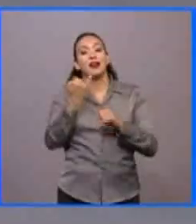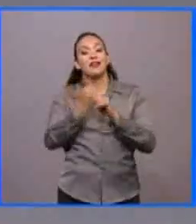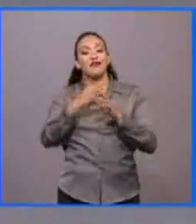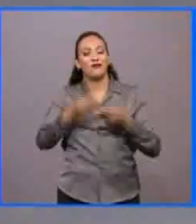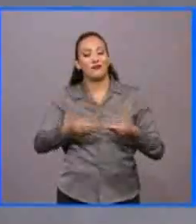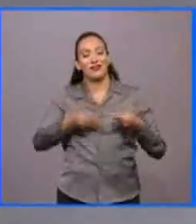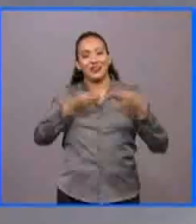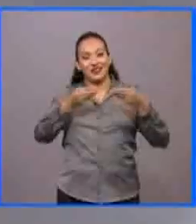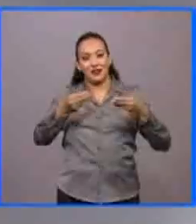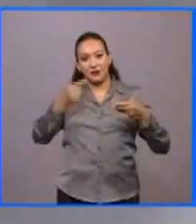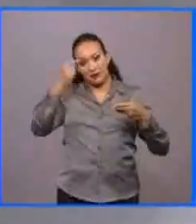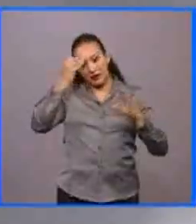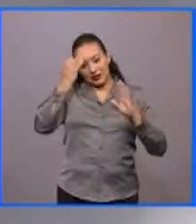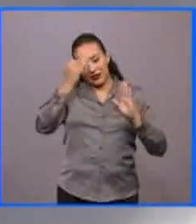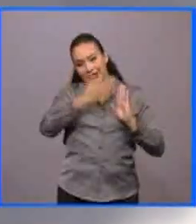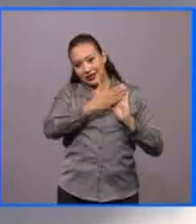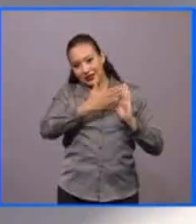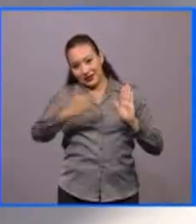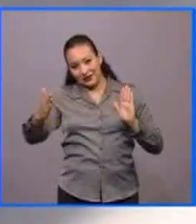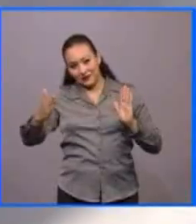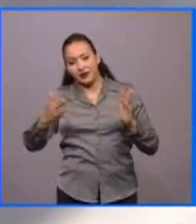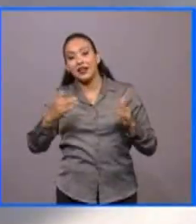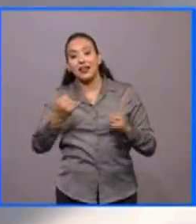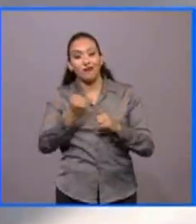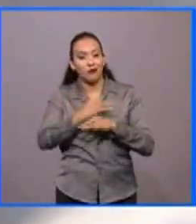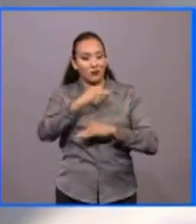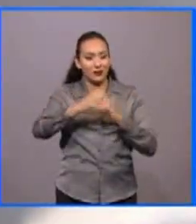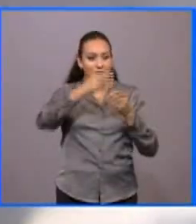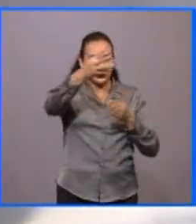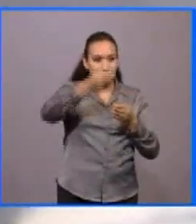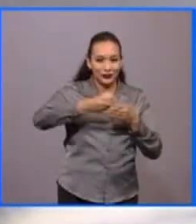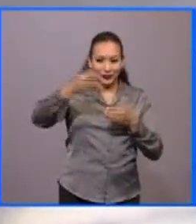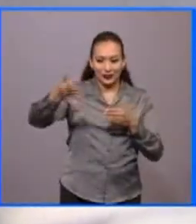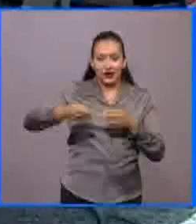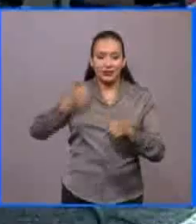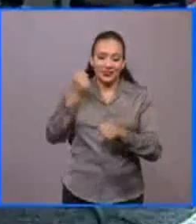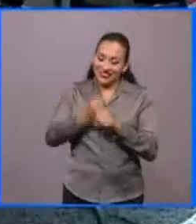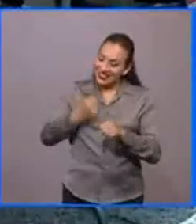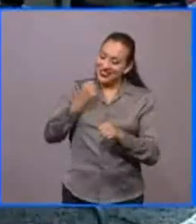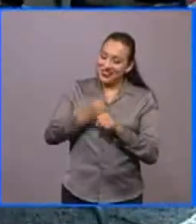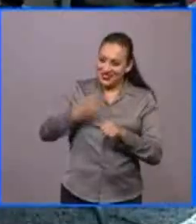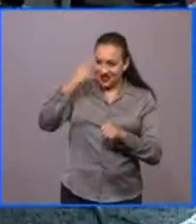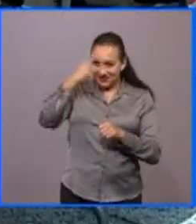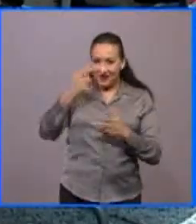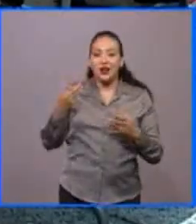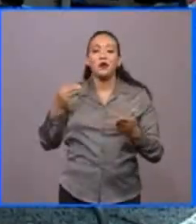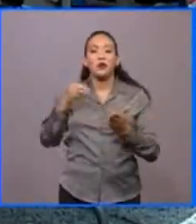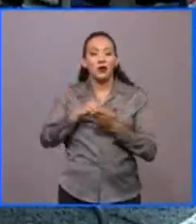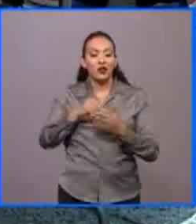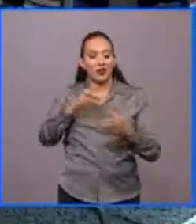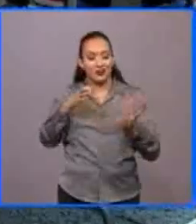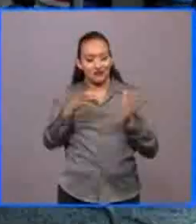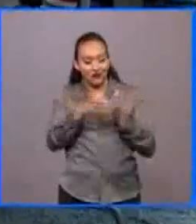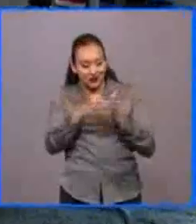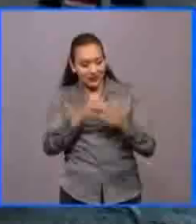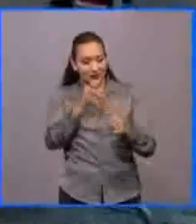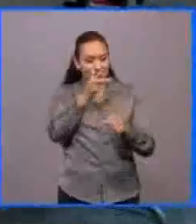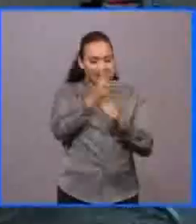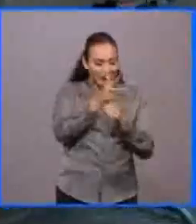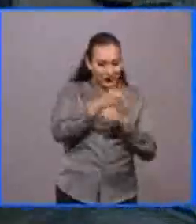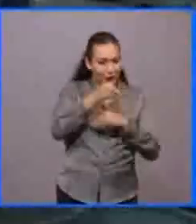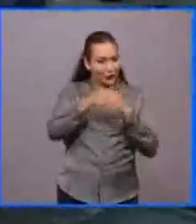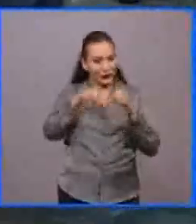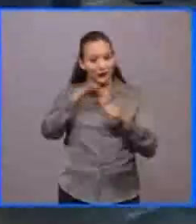el desarrollo de la jornada electoral, que recopila y transmite información sobre la instalación, funcionamiento e inicio de